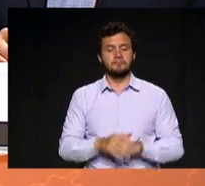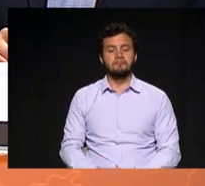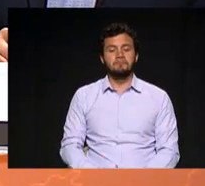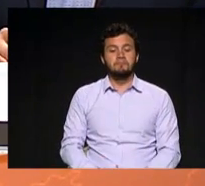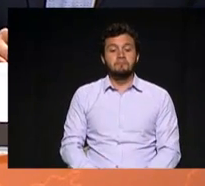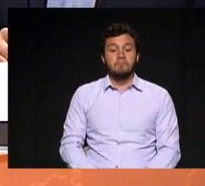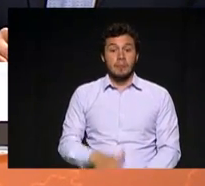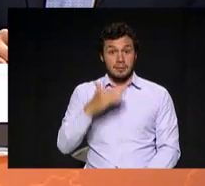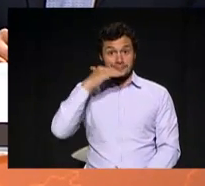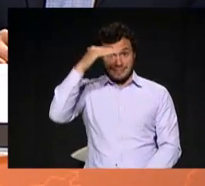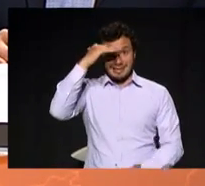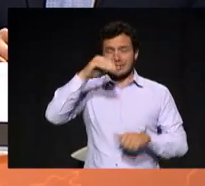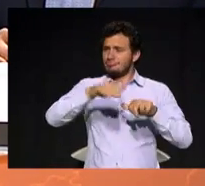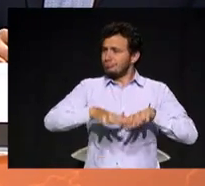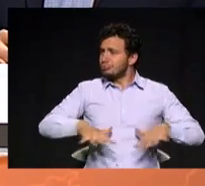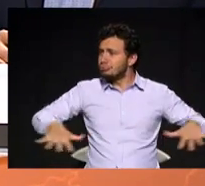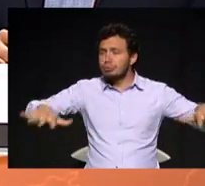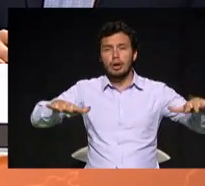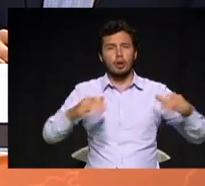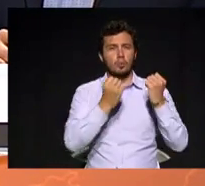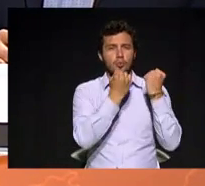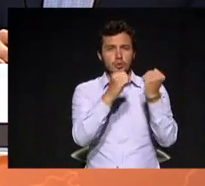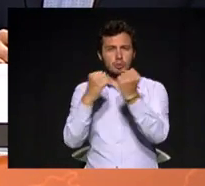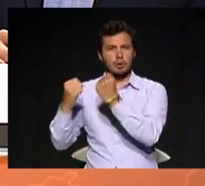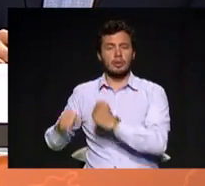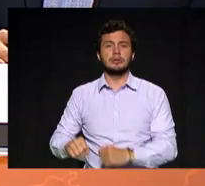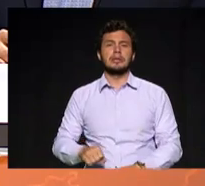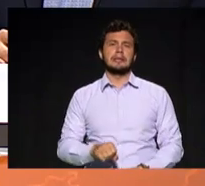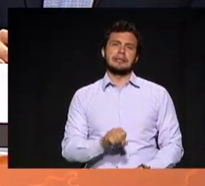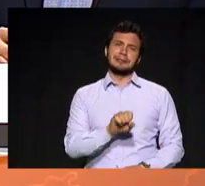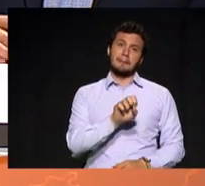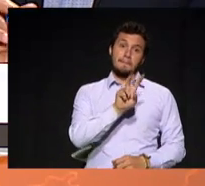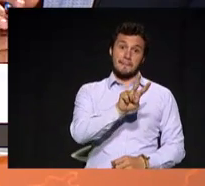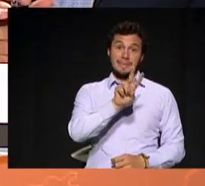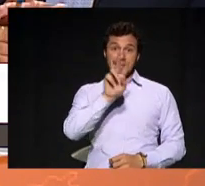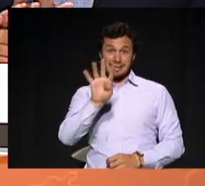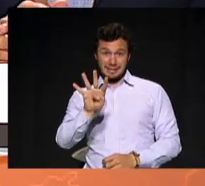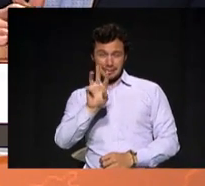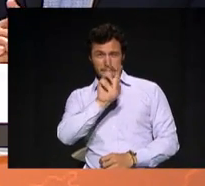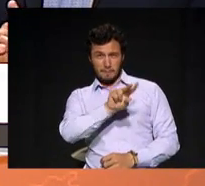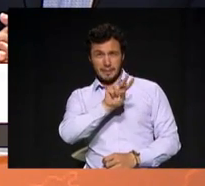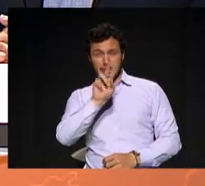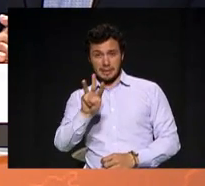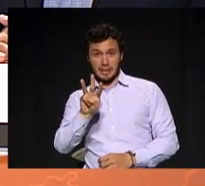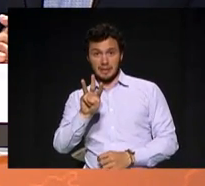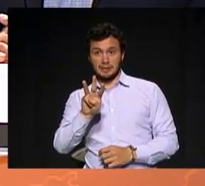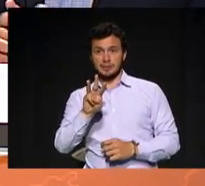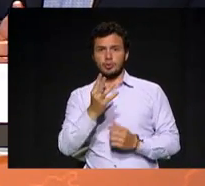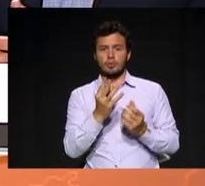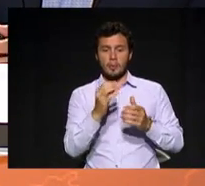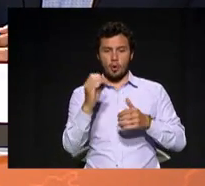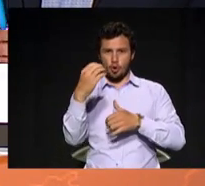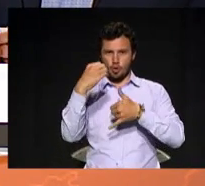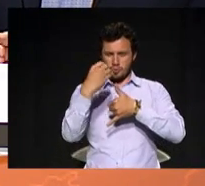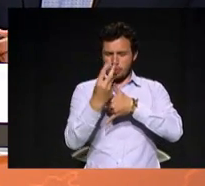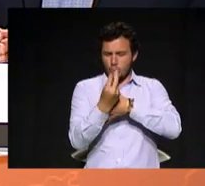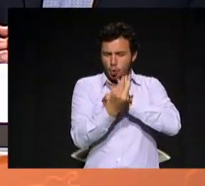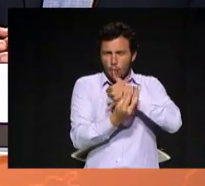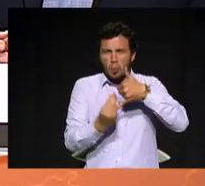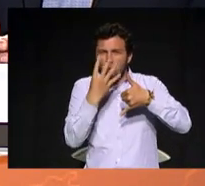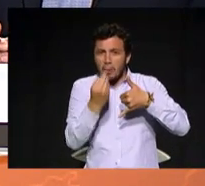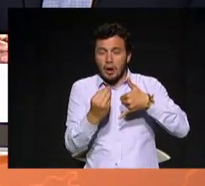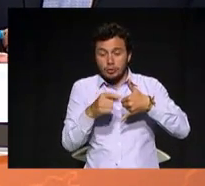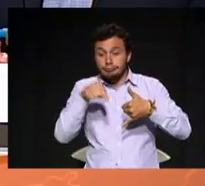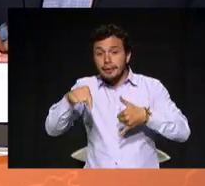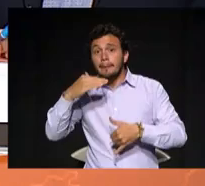delincuenciales que existen en el país como plantea enfrentar las estructuras criminales y sus rentas ilegales con los